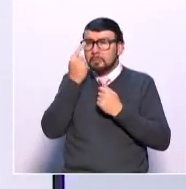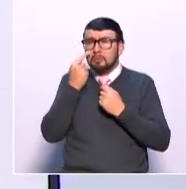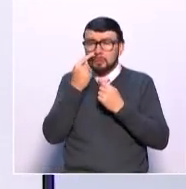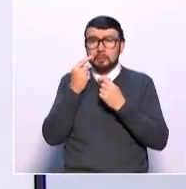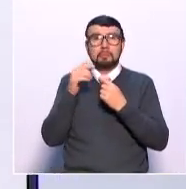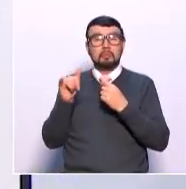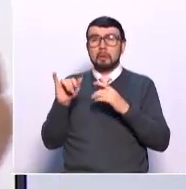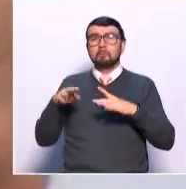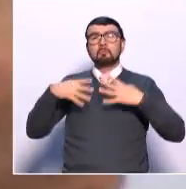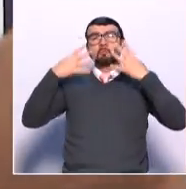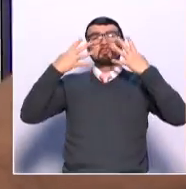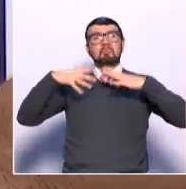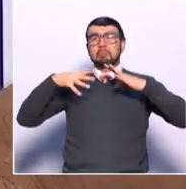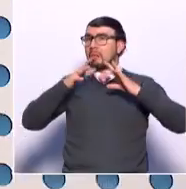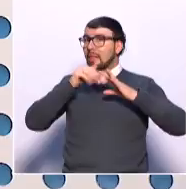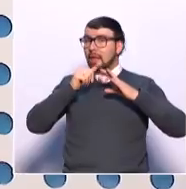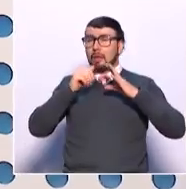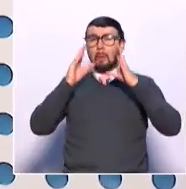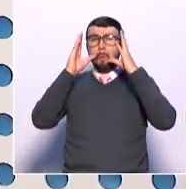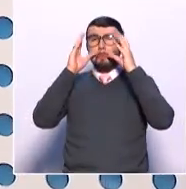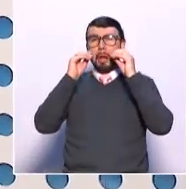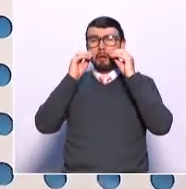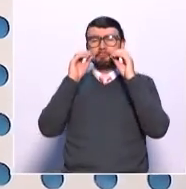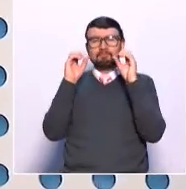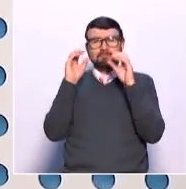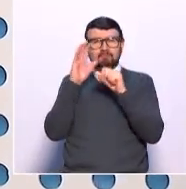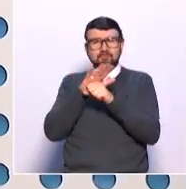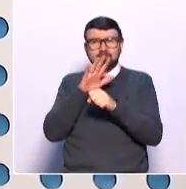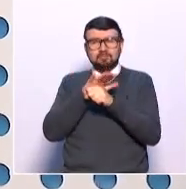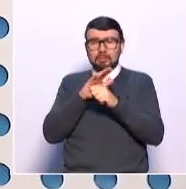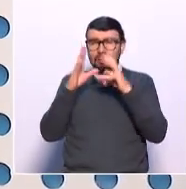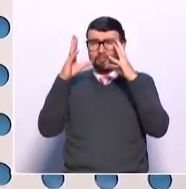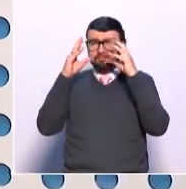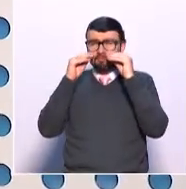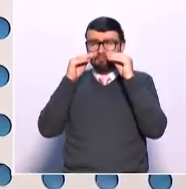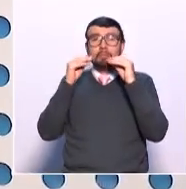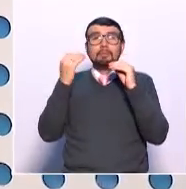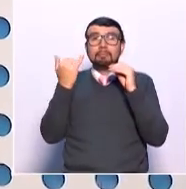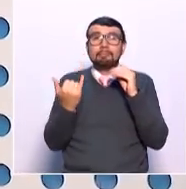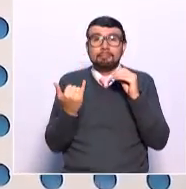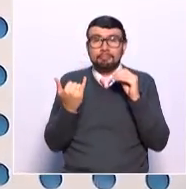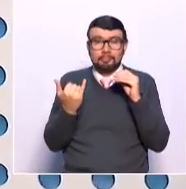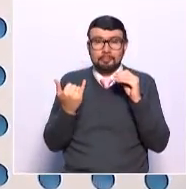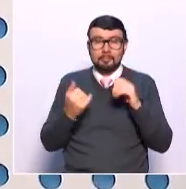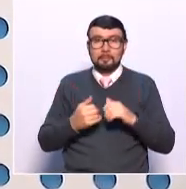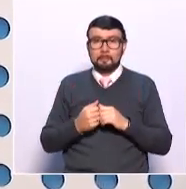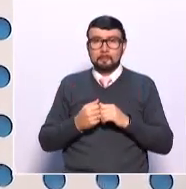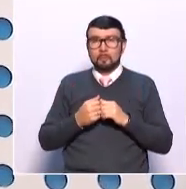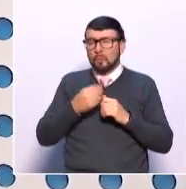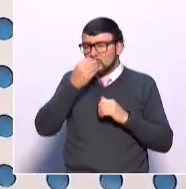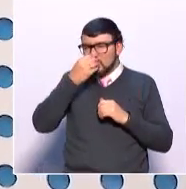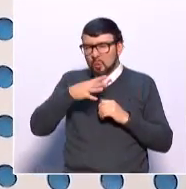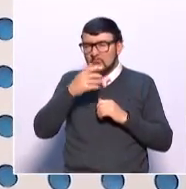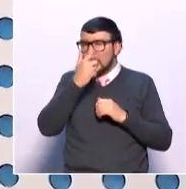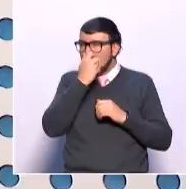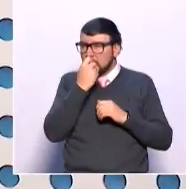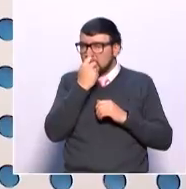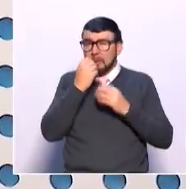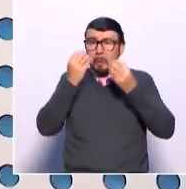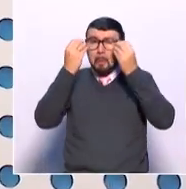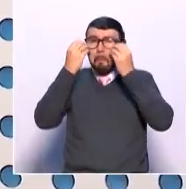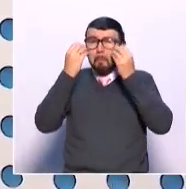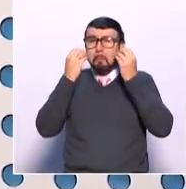aire voy a pasar entonces voy corriendo hasta otra imagen se llenan de secreciones de flujos